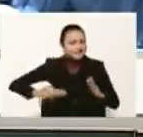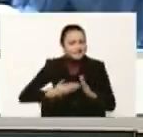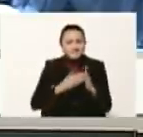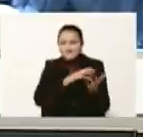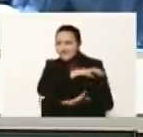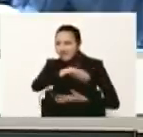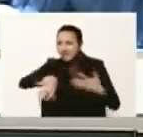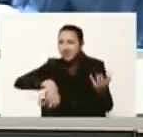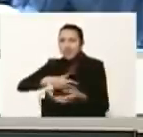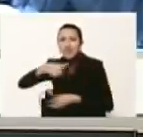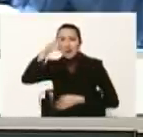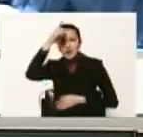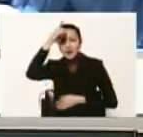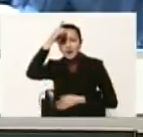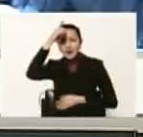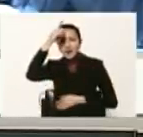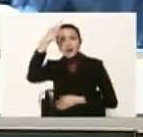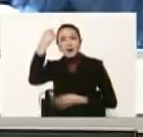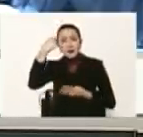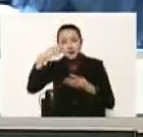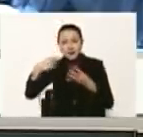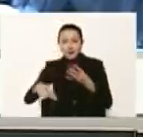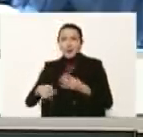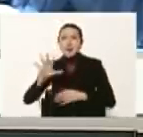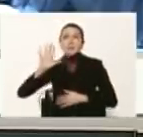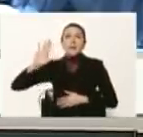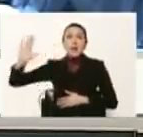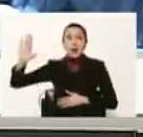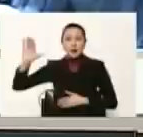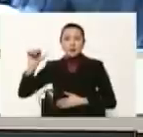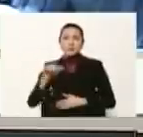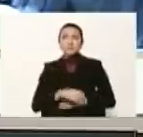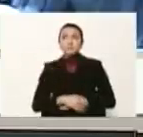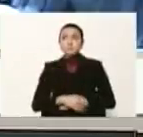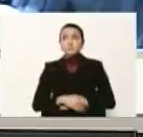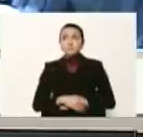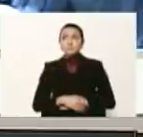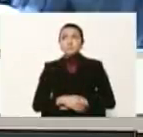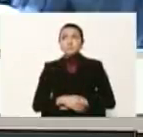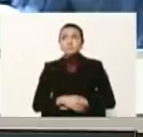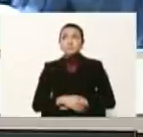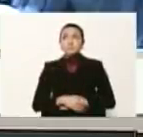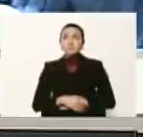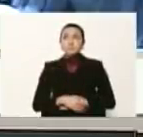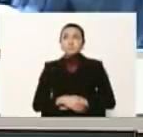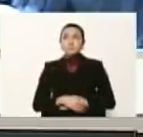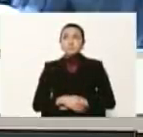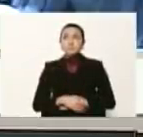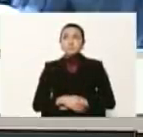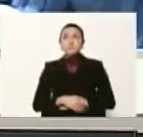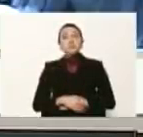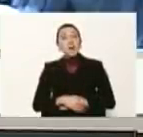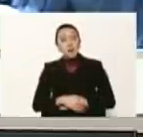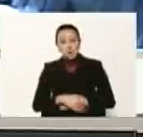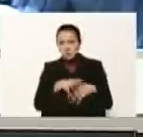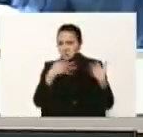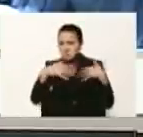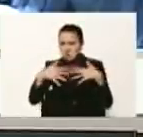Irak, Afganistán, que es contratado por países del Medio Oriente como sus